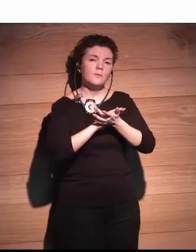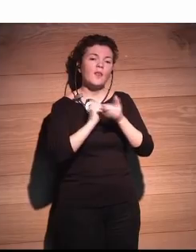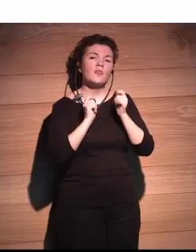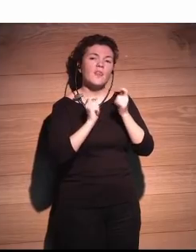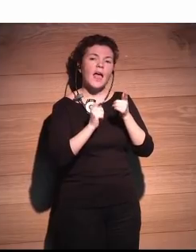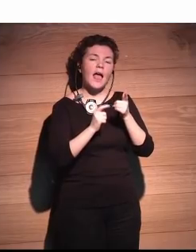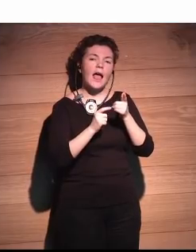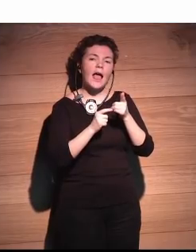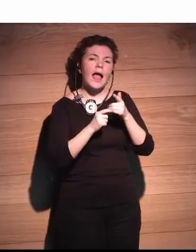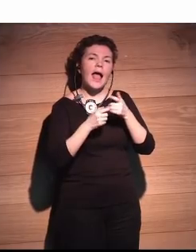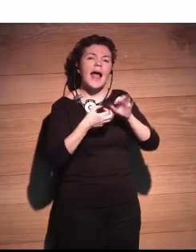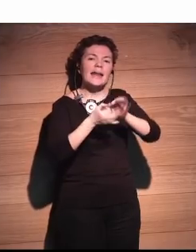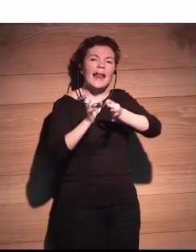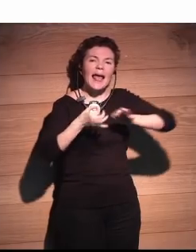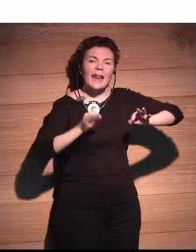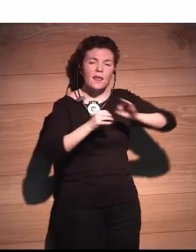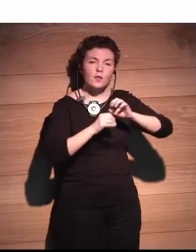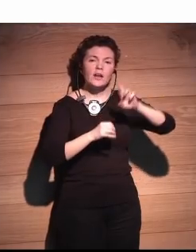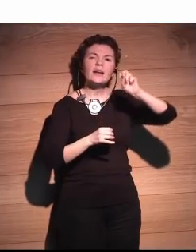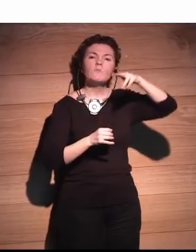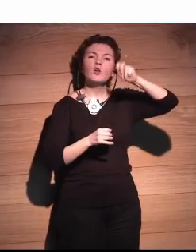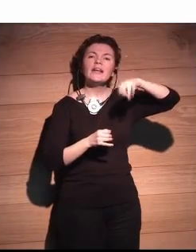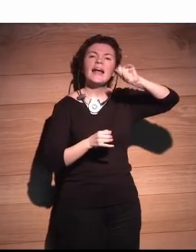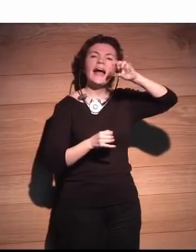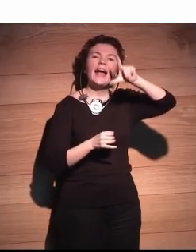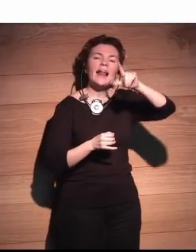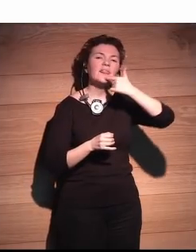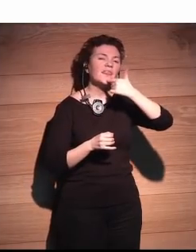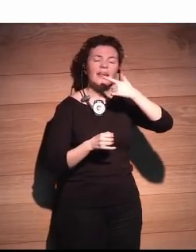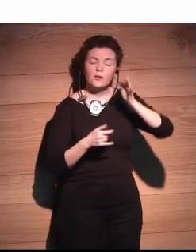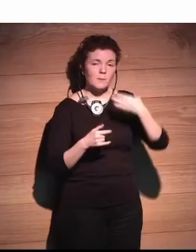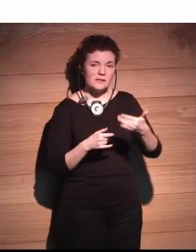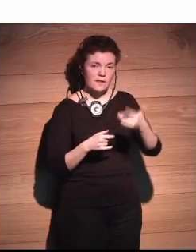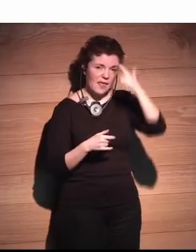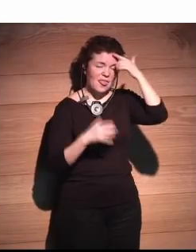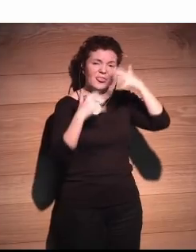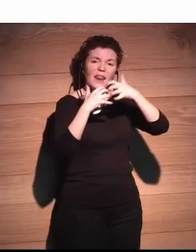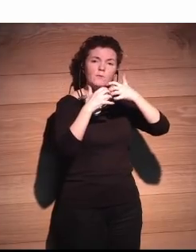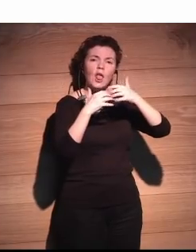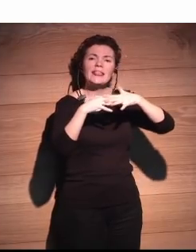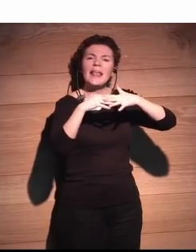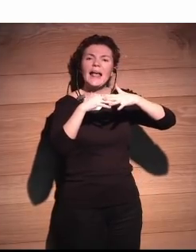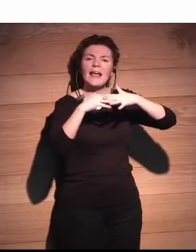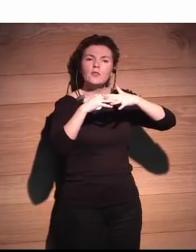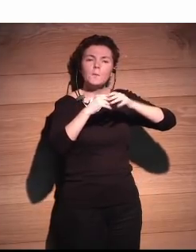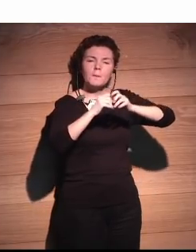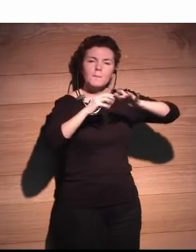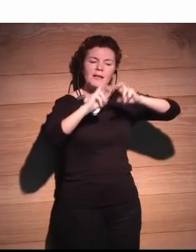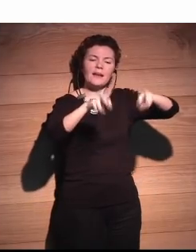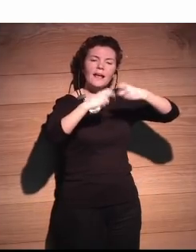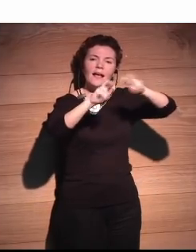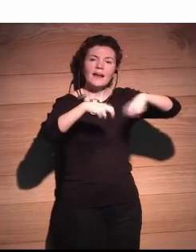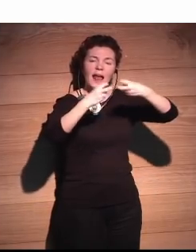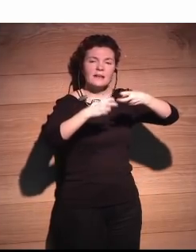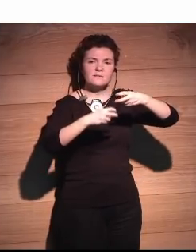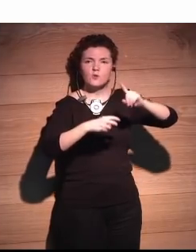provoca regeneración. Recordamos lo que dijo Ramón y Cajal, no va a pasar nada. El cerebro, el tejido cerebral, nunca se va a regenerar. No